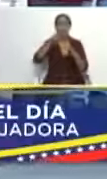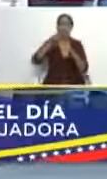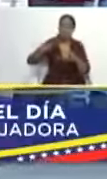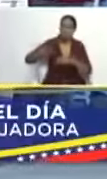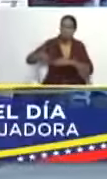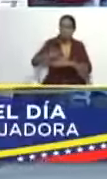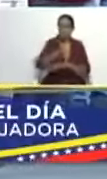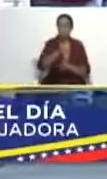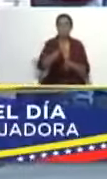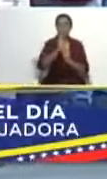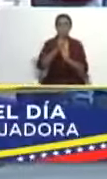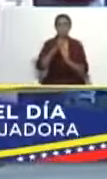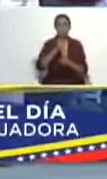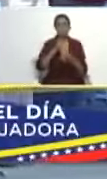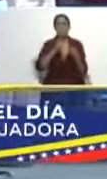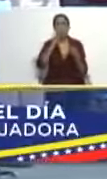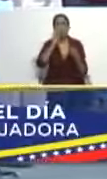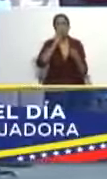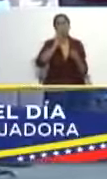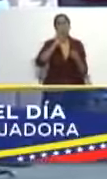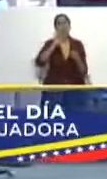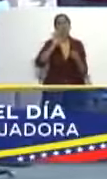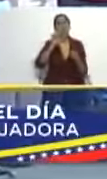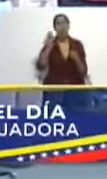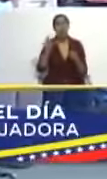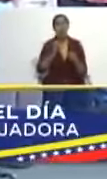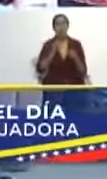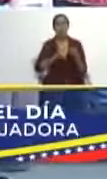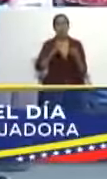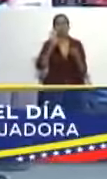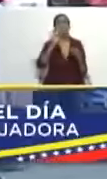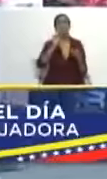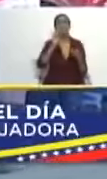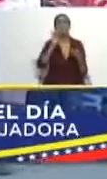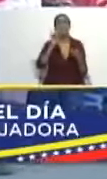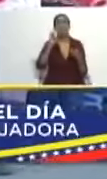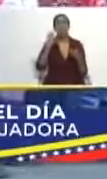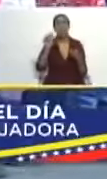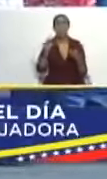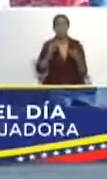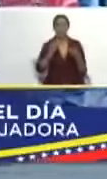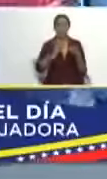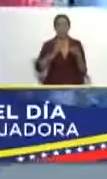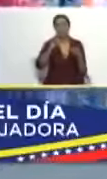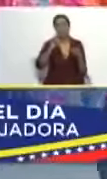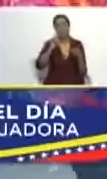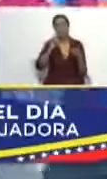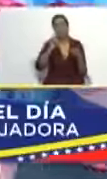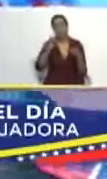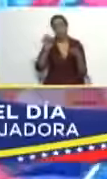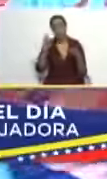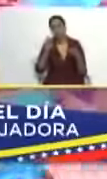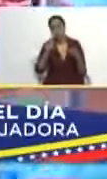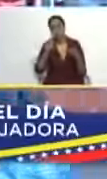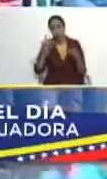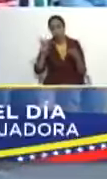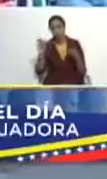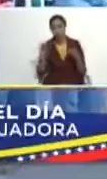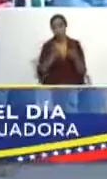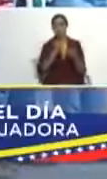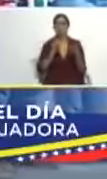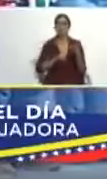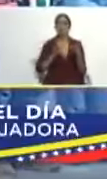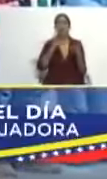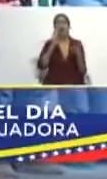A Will Rangel, Francisco Torrealba, Marco Tulio Díaz, Octavio Solórzano,